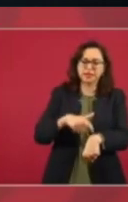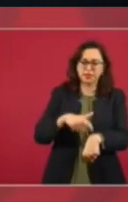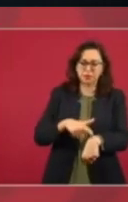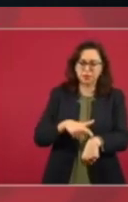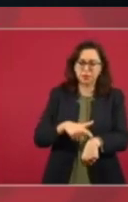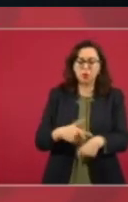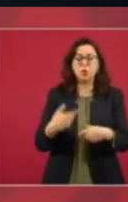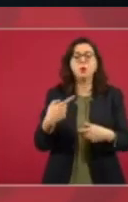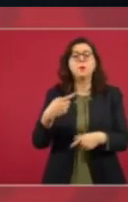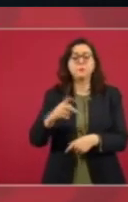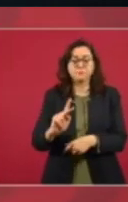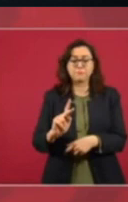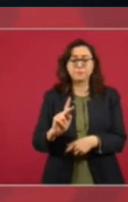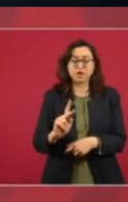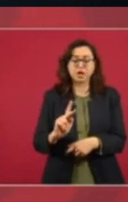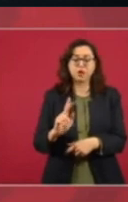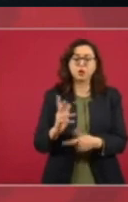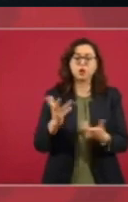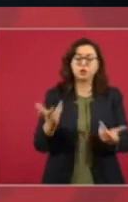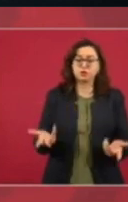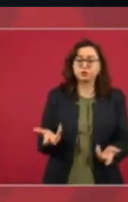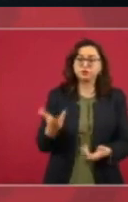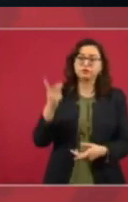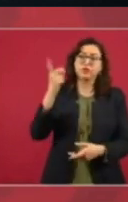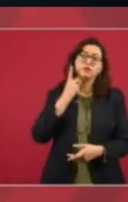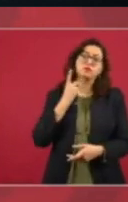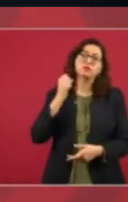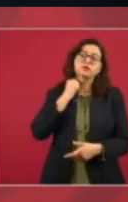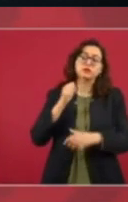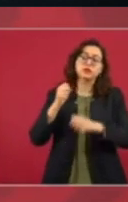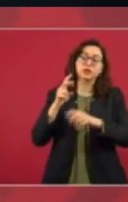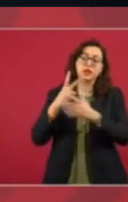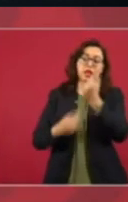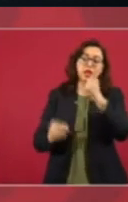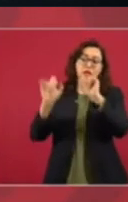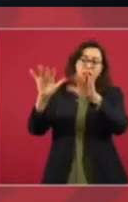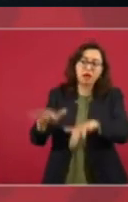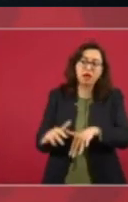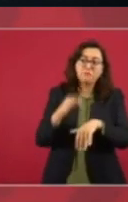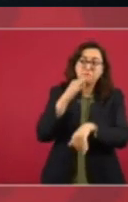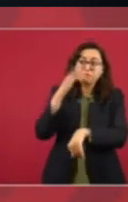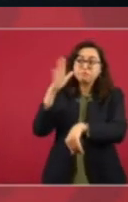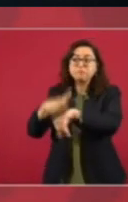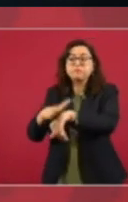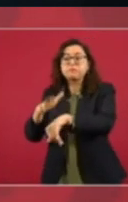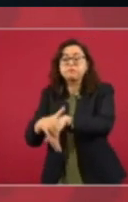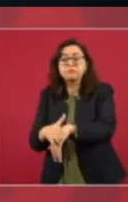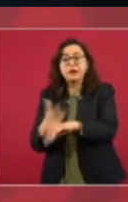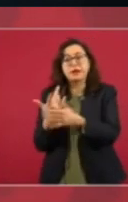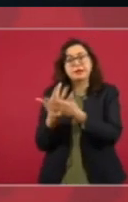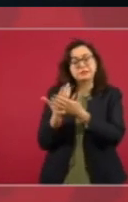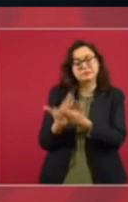notificar y se le va a pedir respetuosamente al Congreso de que nos esperen,